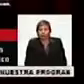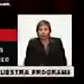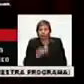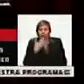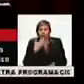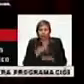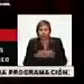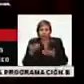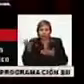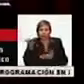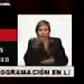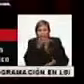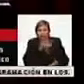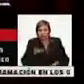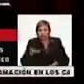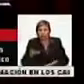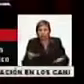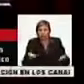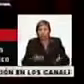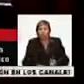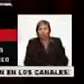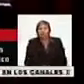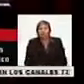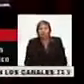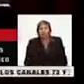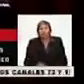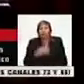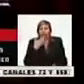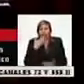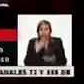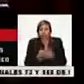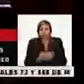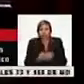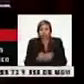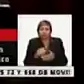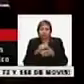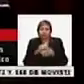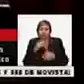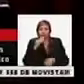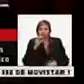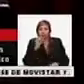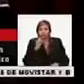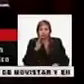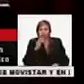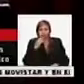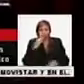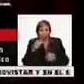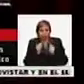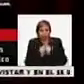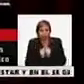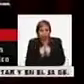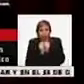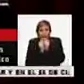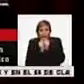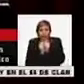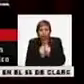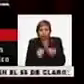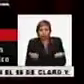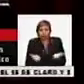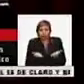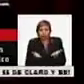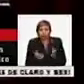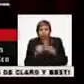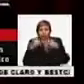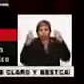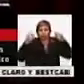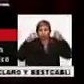Muchas gracias a todos ustedes, compañeros. Gracias, doctor Borea, por acompañarnos en este